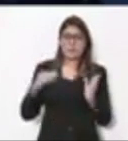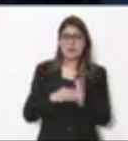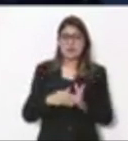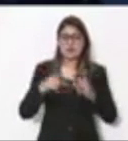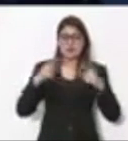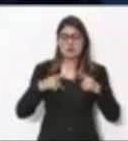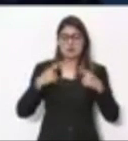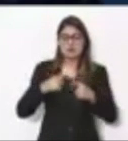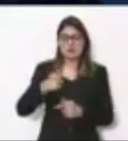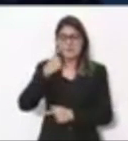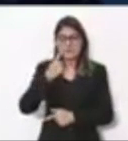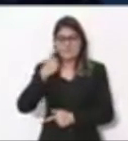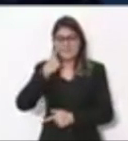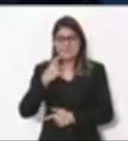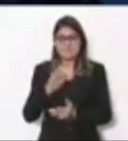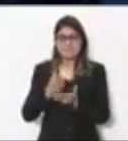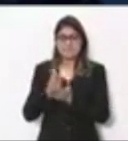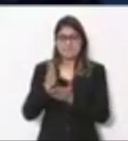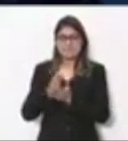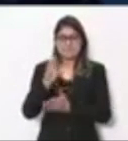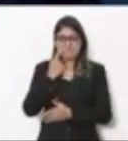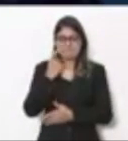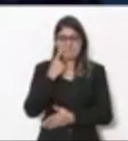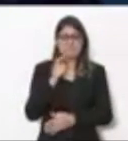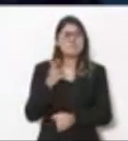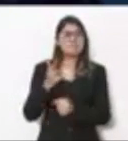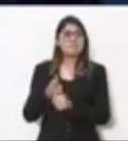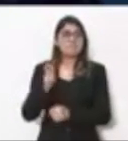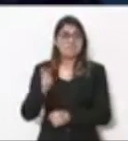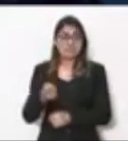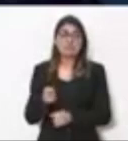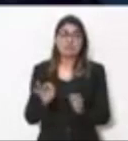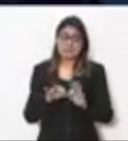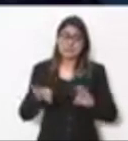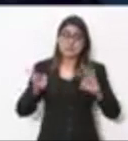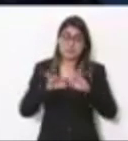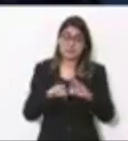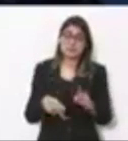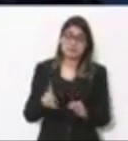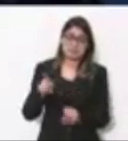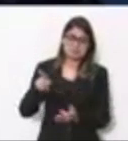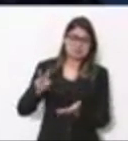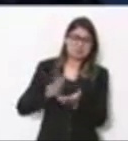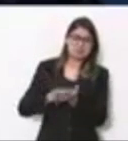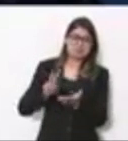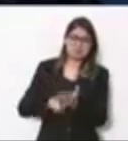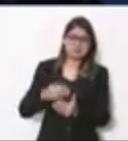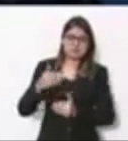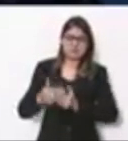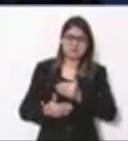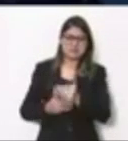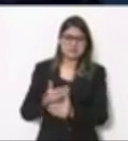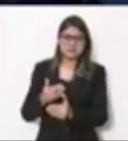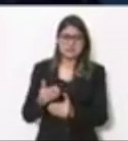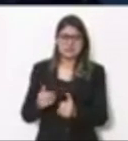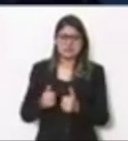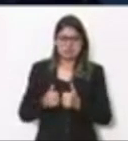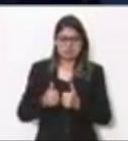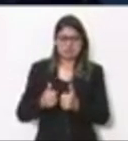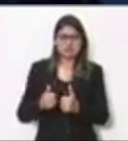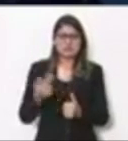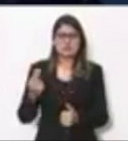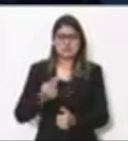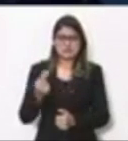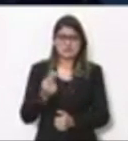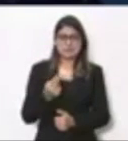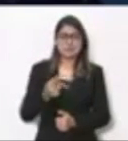que además de confirmar el valor y la importancia de avanzar en esta agenda de transparencia proactiva, también